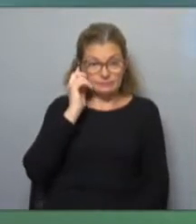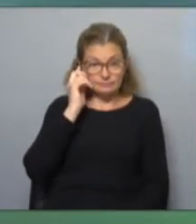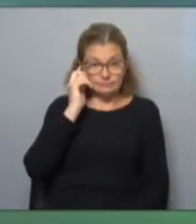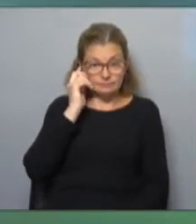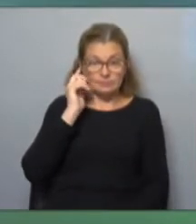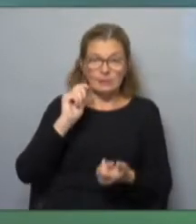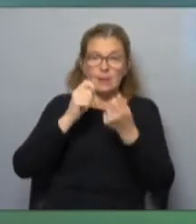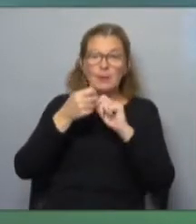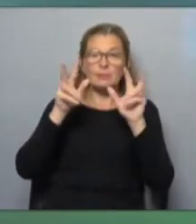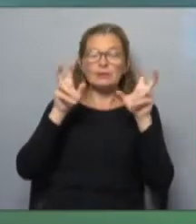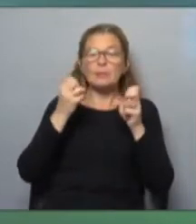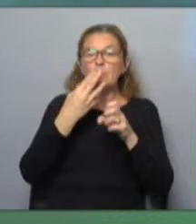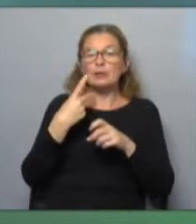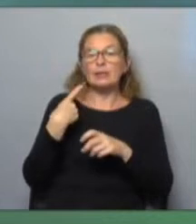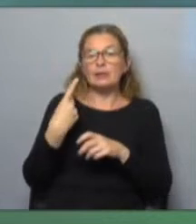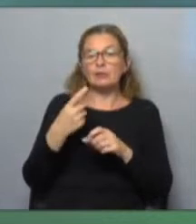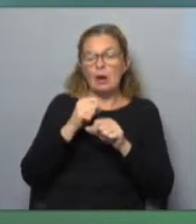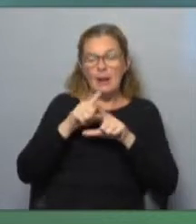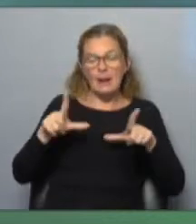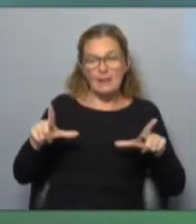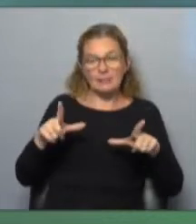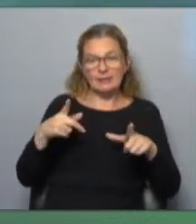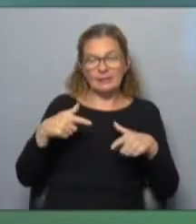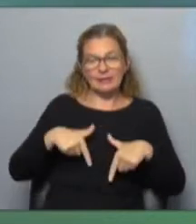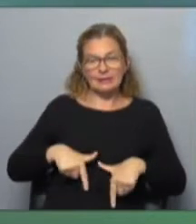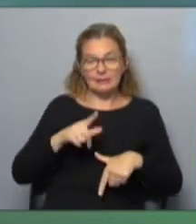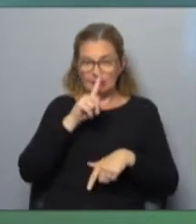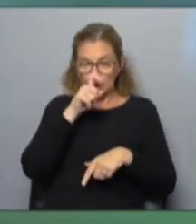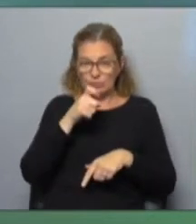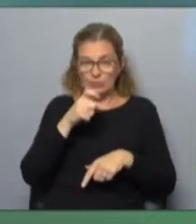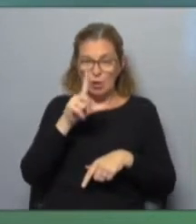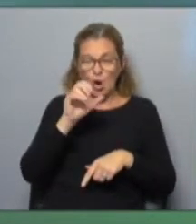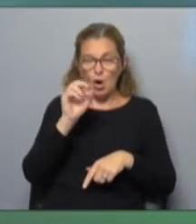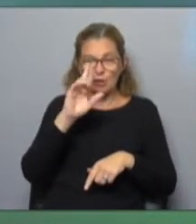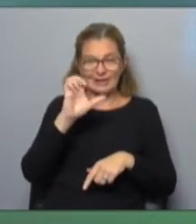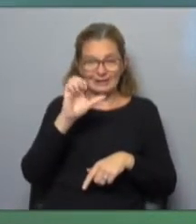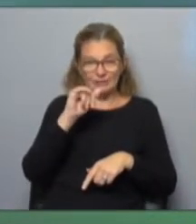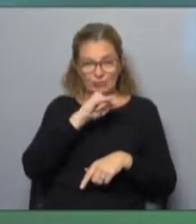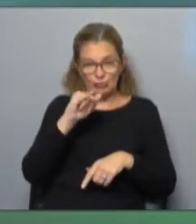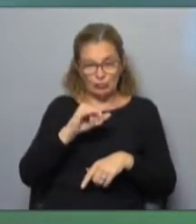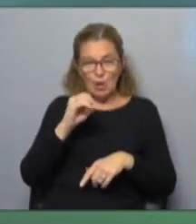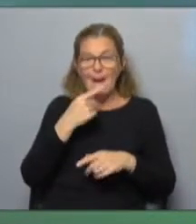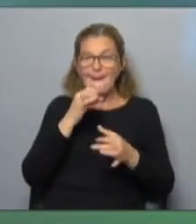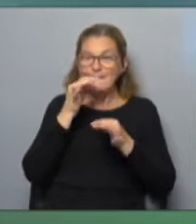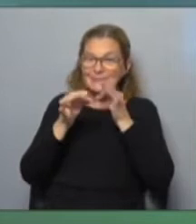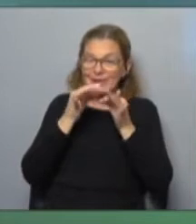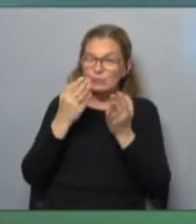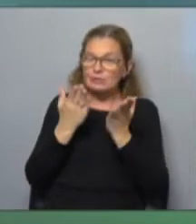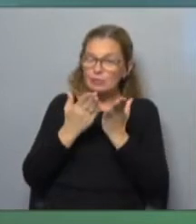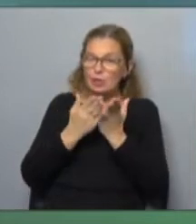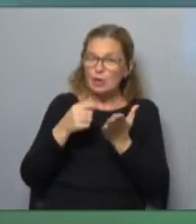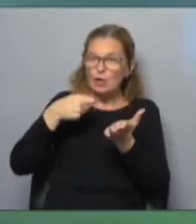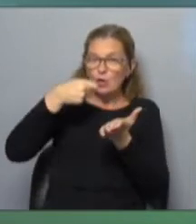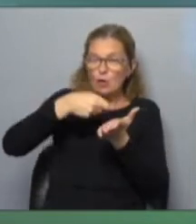Bueno, cambiamos de tema porque el director de limpieza de la Intendencia de Montevideo, Ignacio Lorenzo, explicó que se está estudiando la posibilidad de cobrar